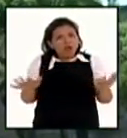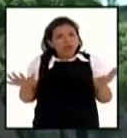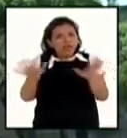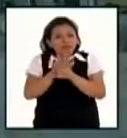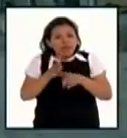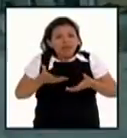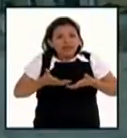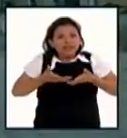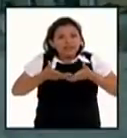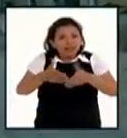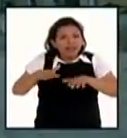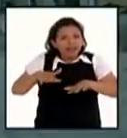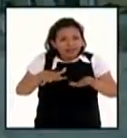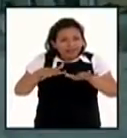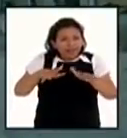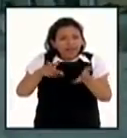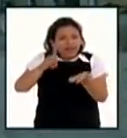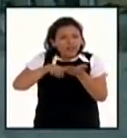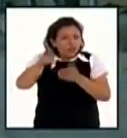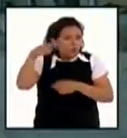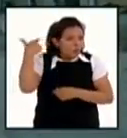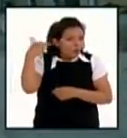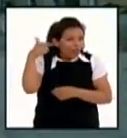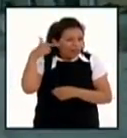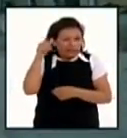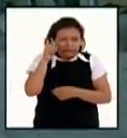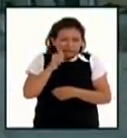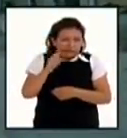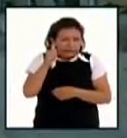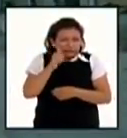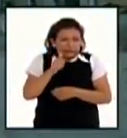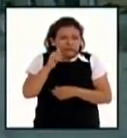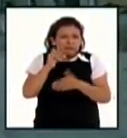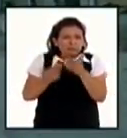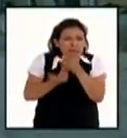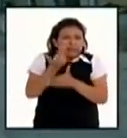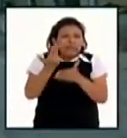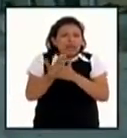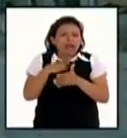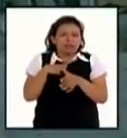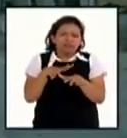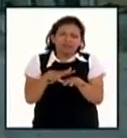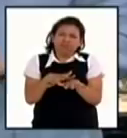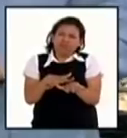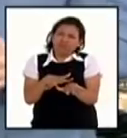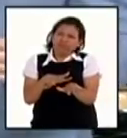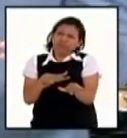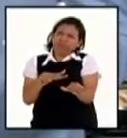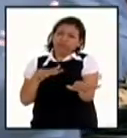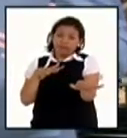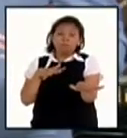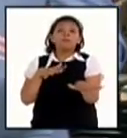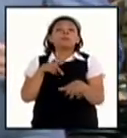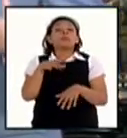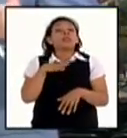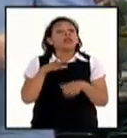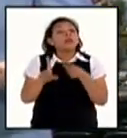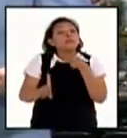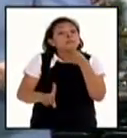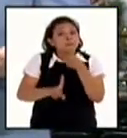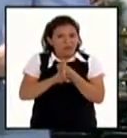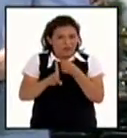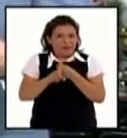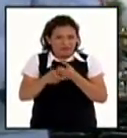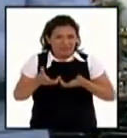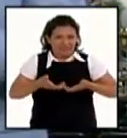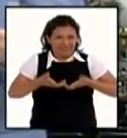en un área de la ciudad de Guadalajara que cada mañana sufre de un pesado tráfico vehicular. Debido a problemas de vialidad